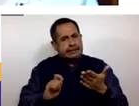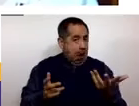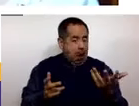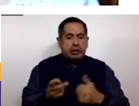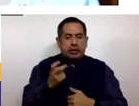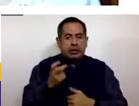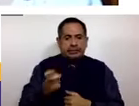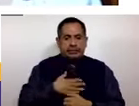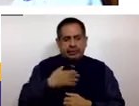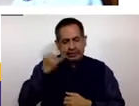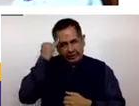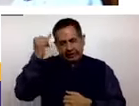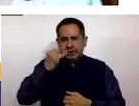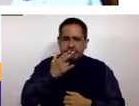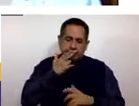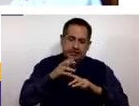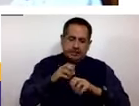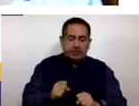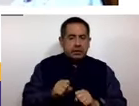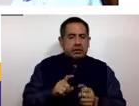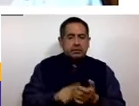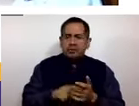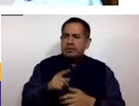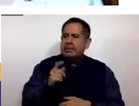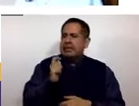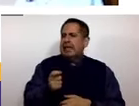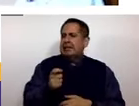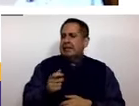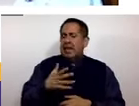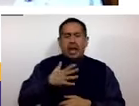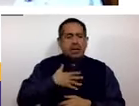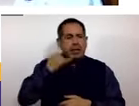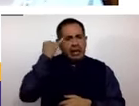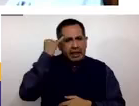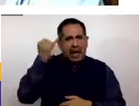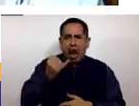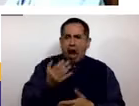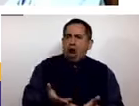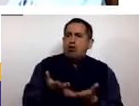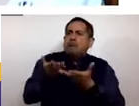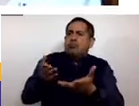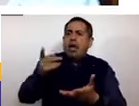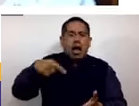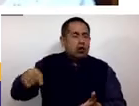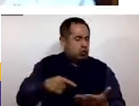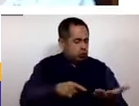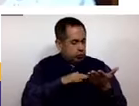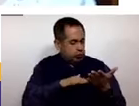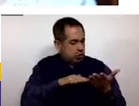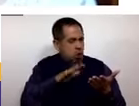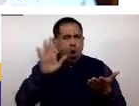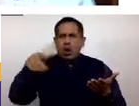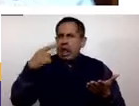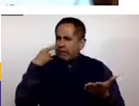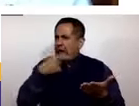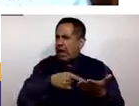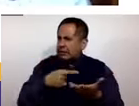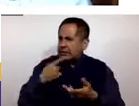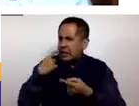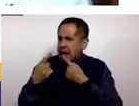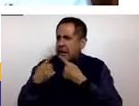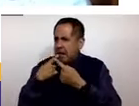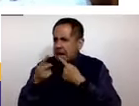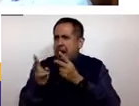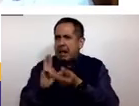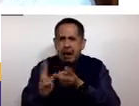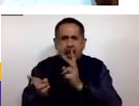podía, digamos, aferrarme a esa idea de plantear conversación. Eso era lo que más yo quería con ese libro, porque lo escribí